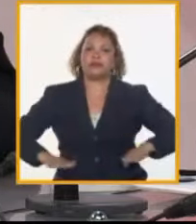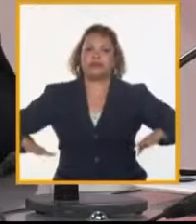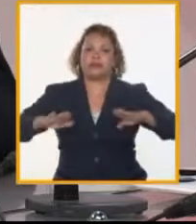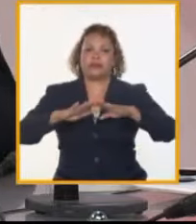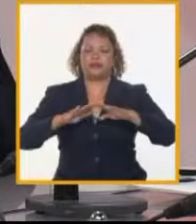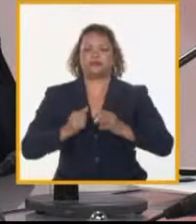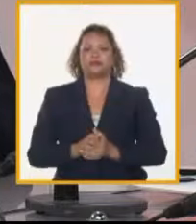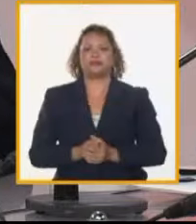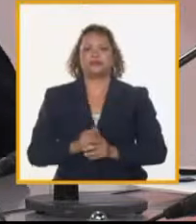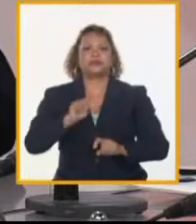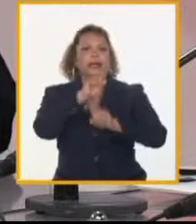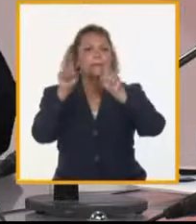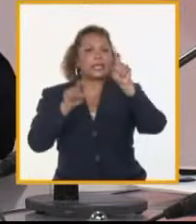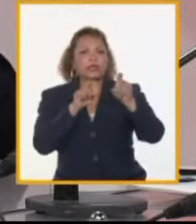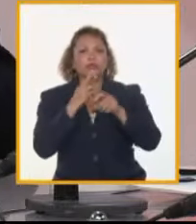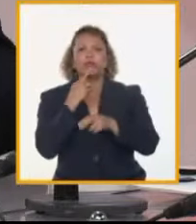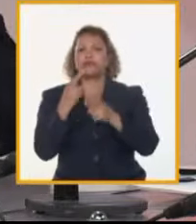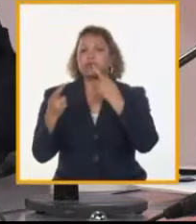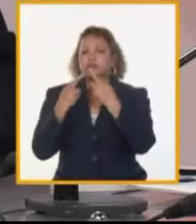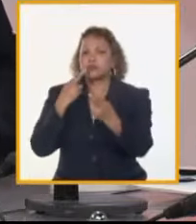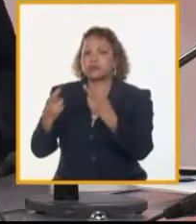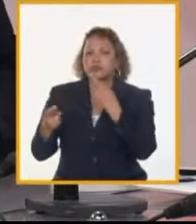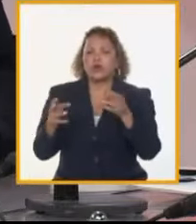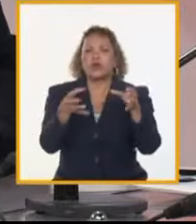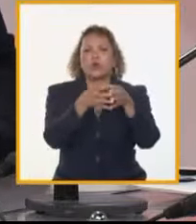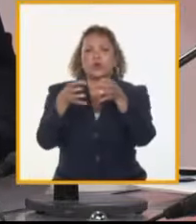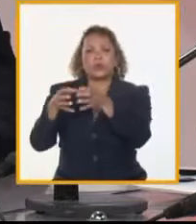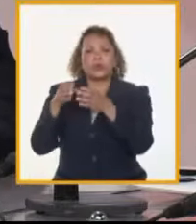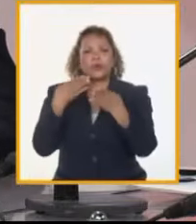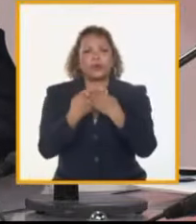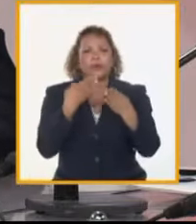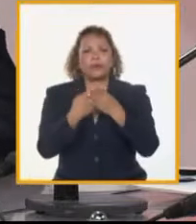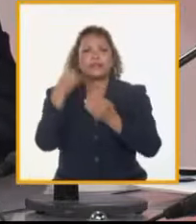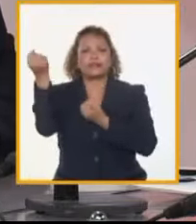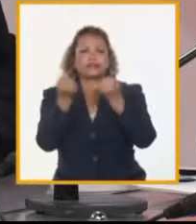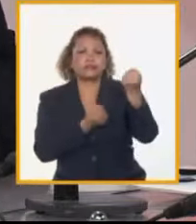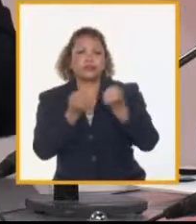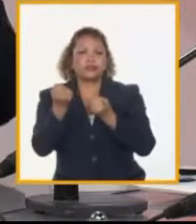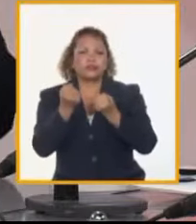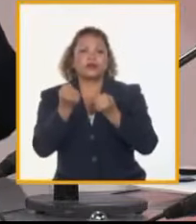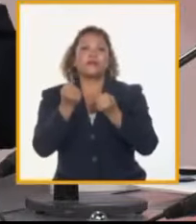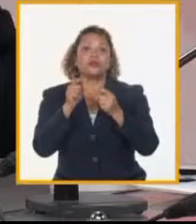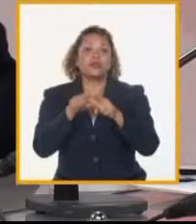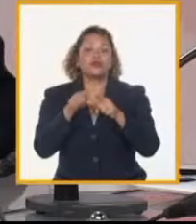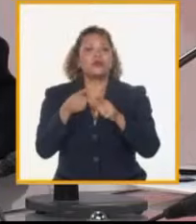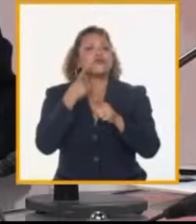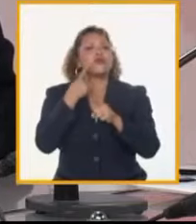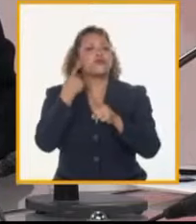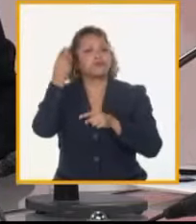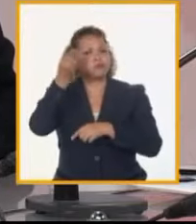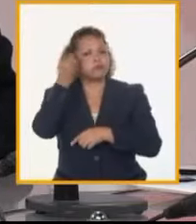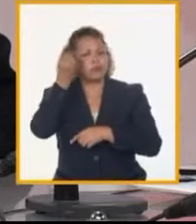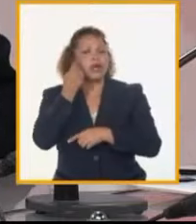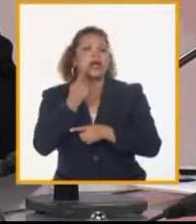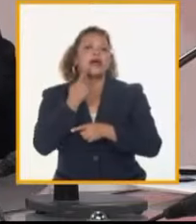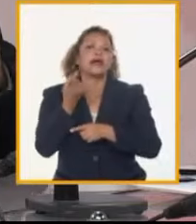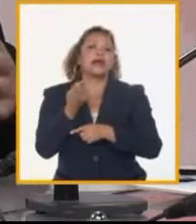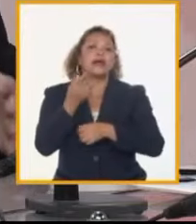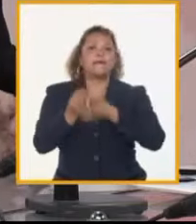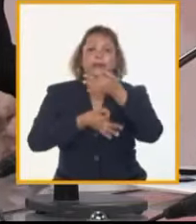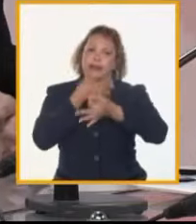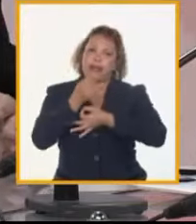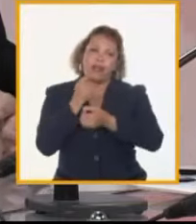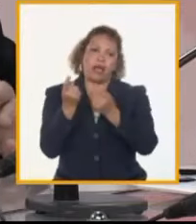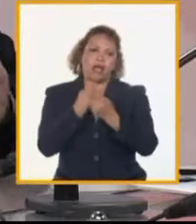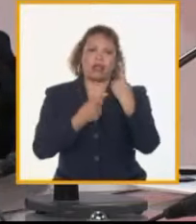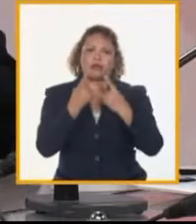hoy. Preguntas y respuestas sobre este grupo empresarial de transporte automotor. Quiero aclarar que algunas de las preguntas tenían que ver con